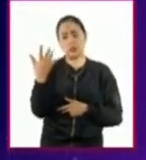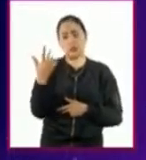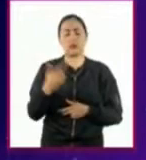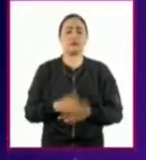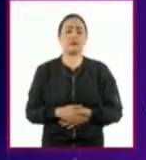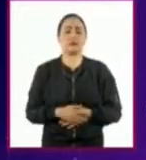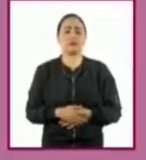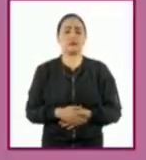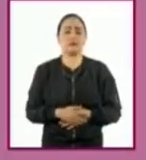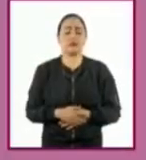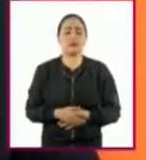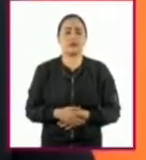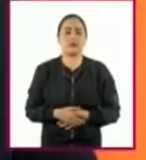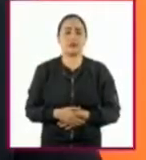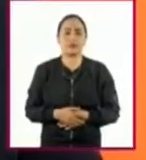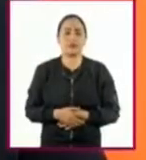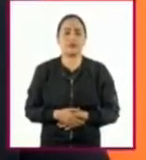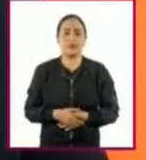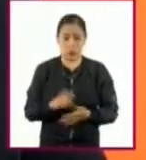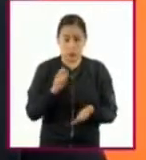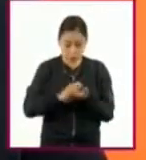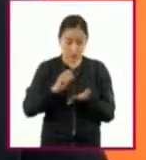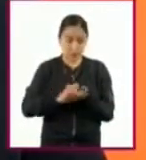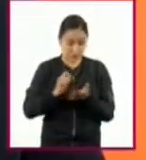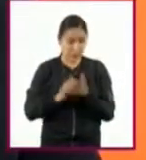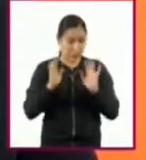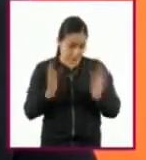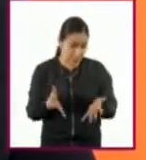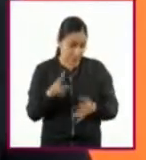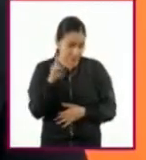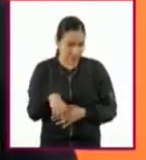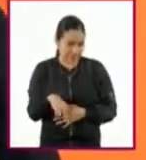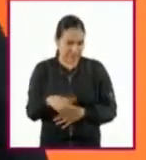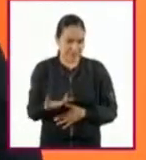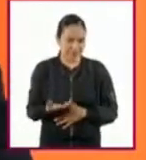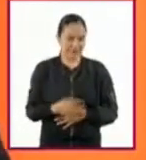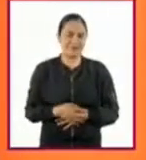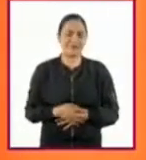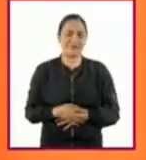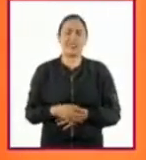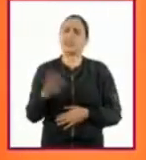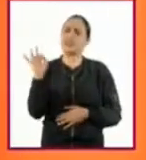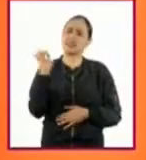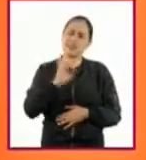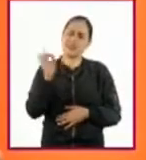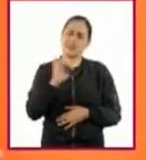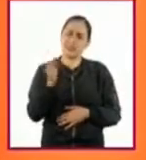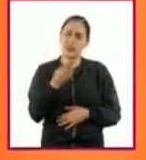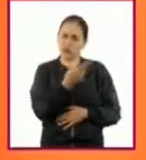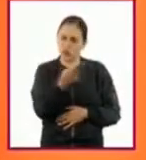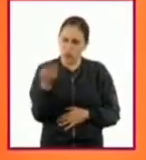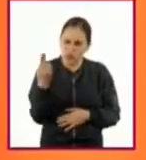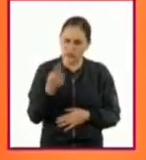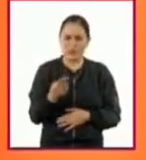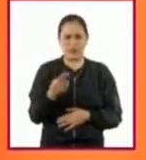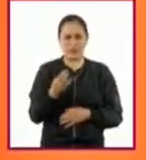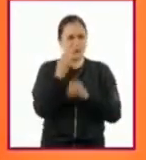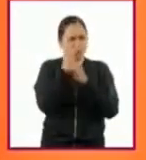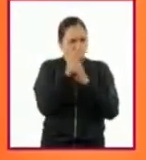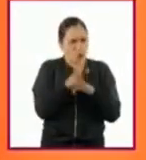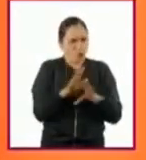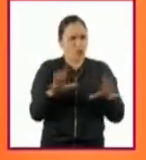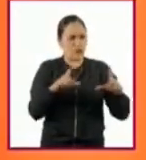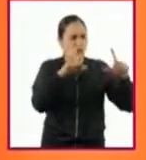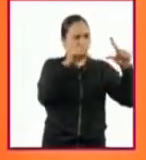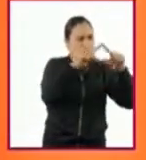grados. ¿Tomaron nota, verdad? ¿Será posible escribir todos los datos de todos